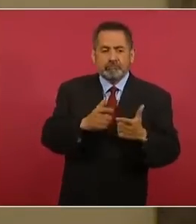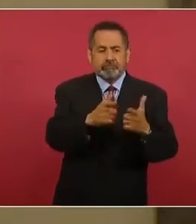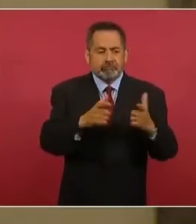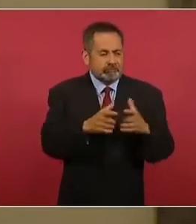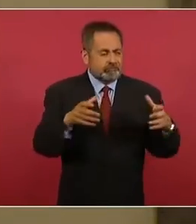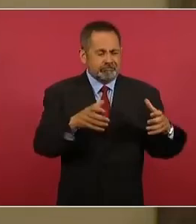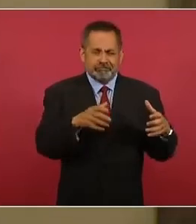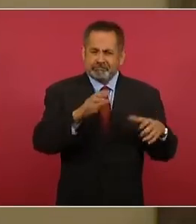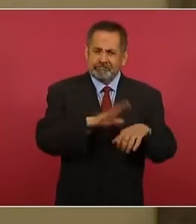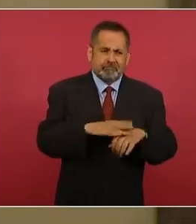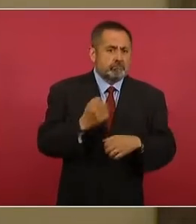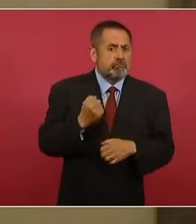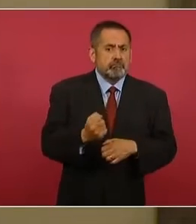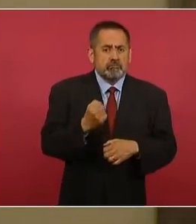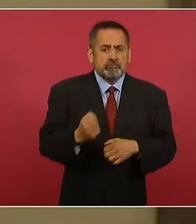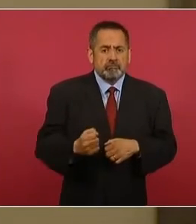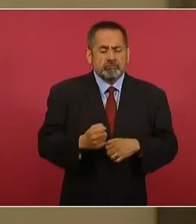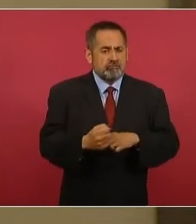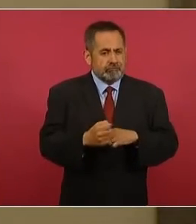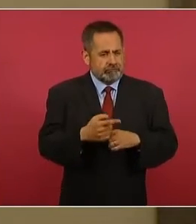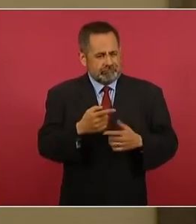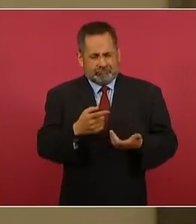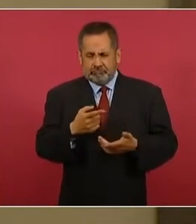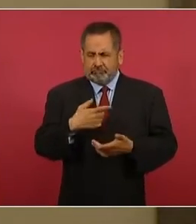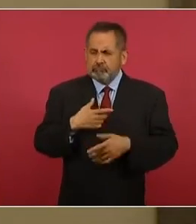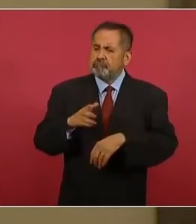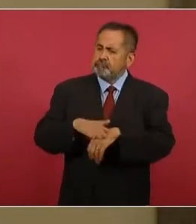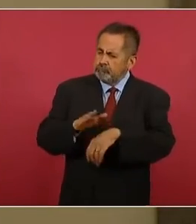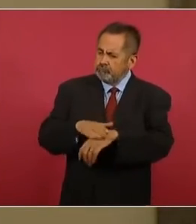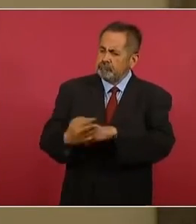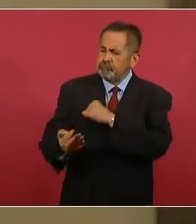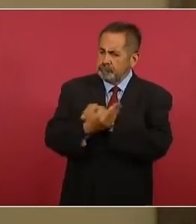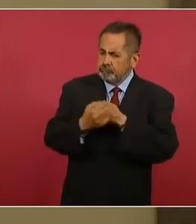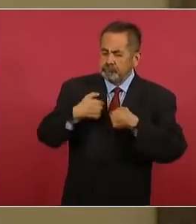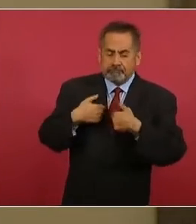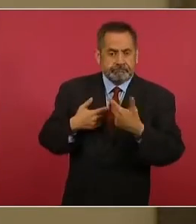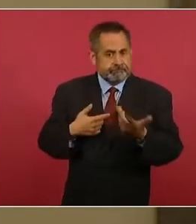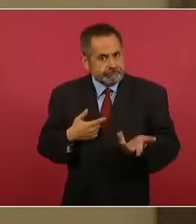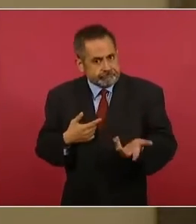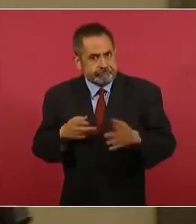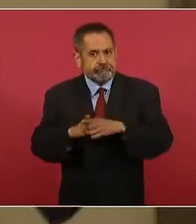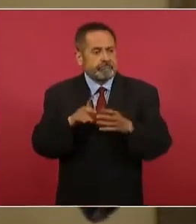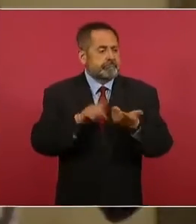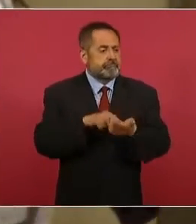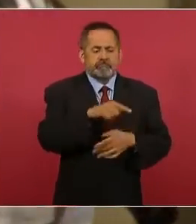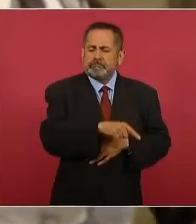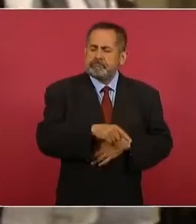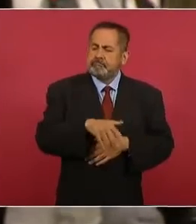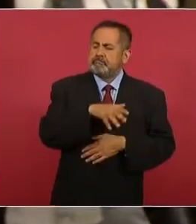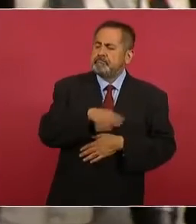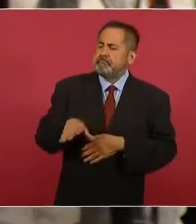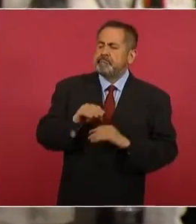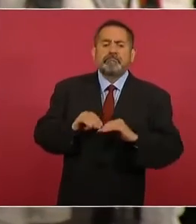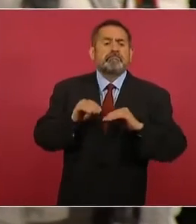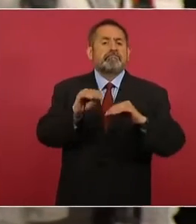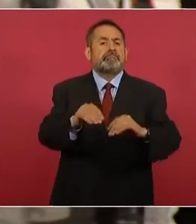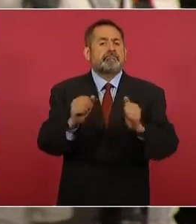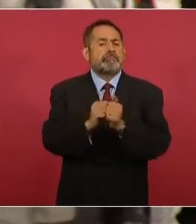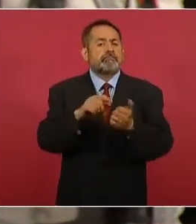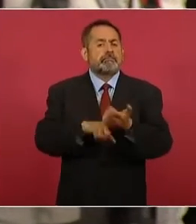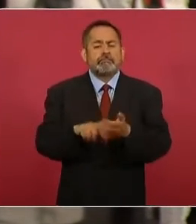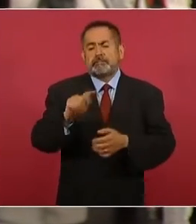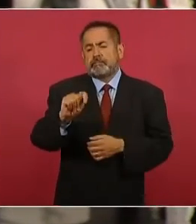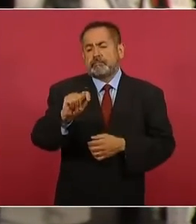interés pues muy específicos, transnacionales incluso, que llevan sus asuntos a este tribunal y que